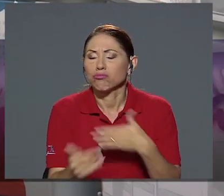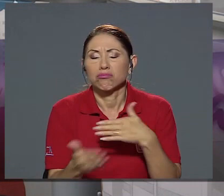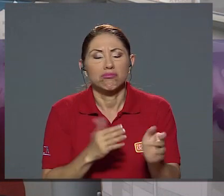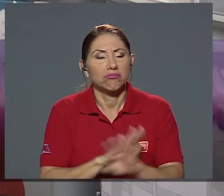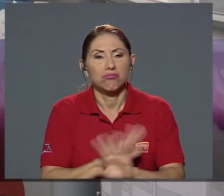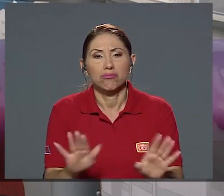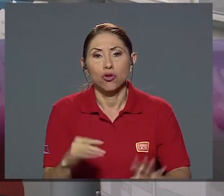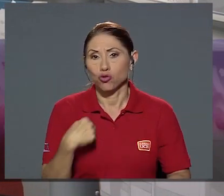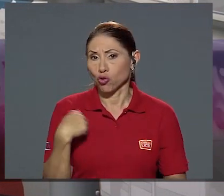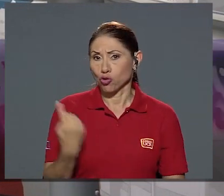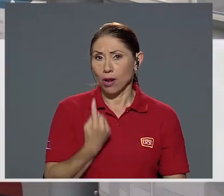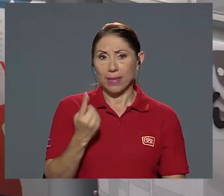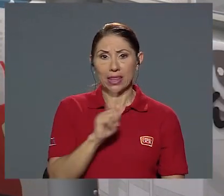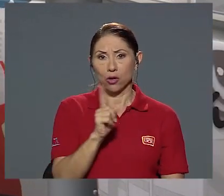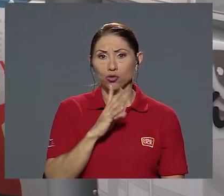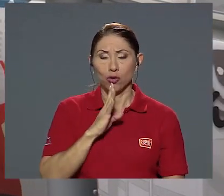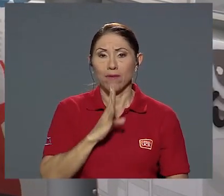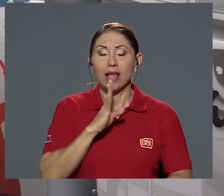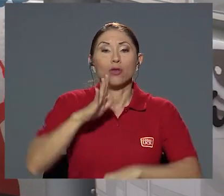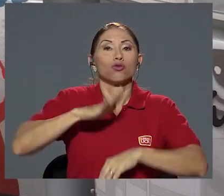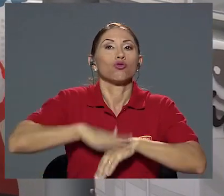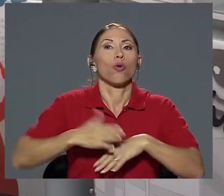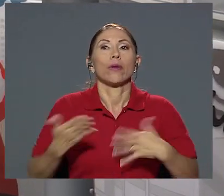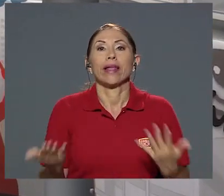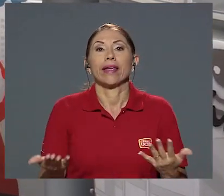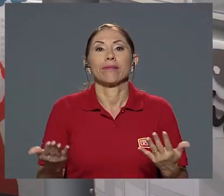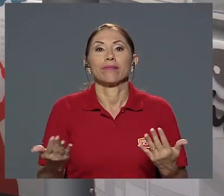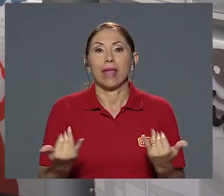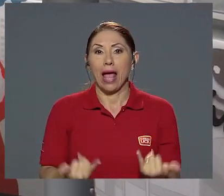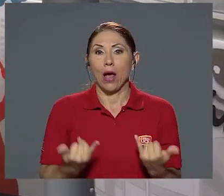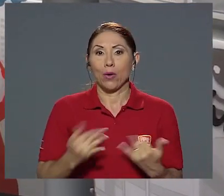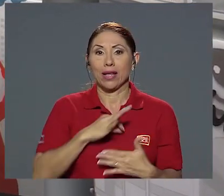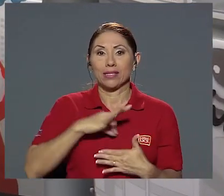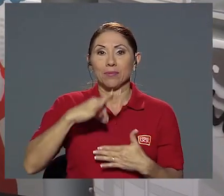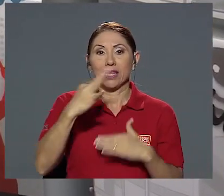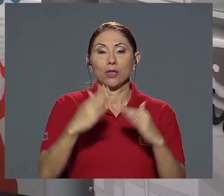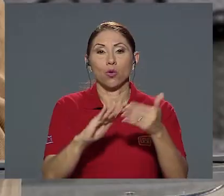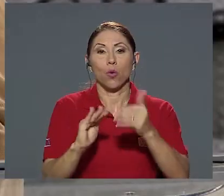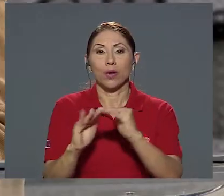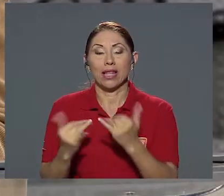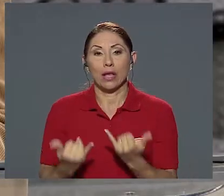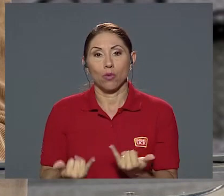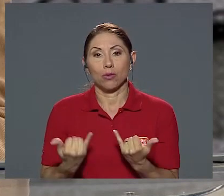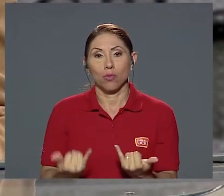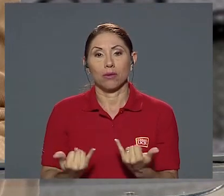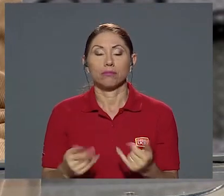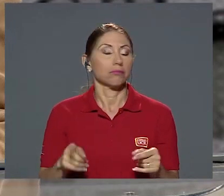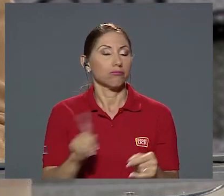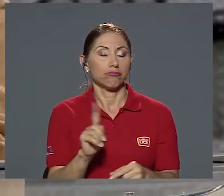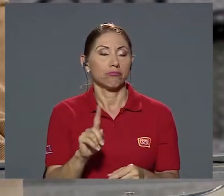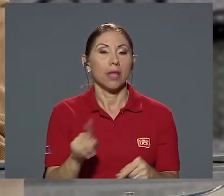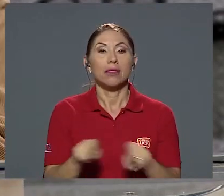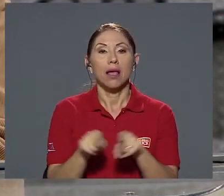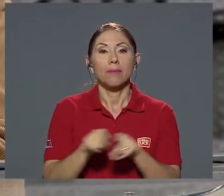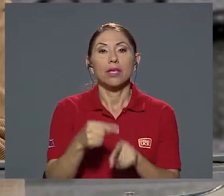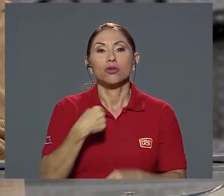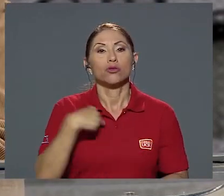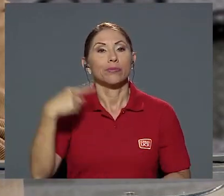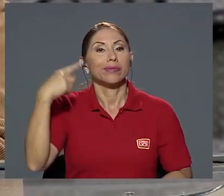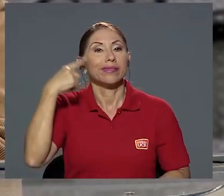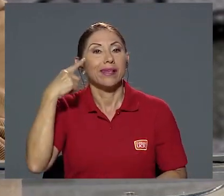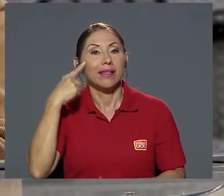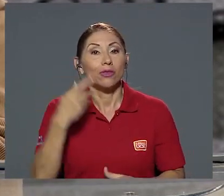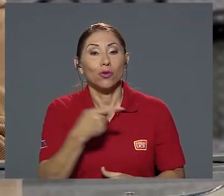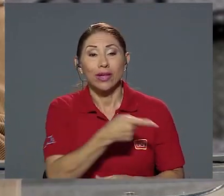refiriendo solo al espíritu comunitario actual, me estoy refiriendo también a recuperar